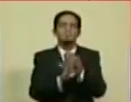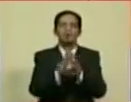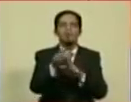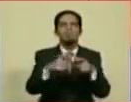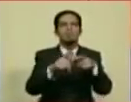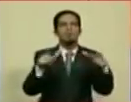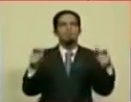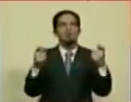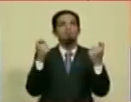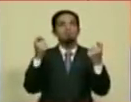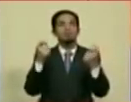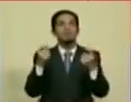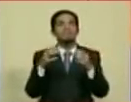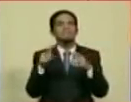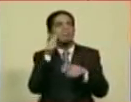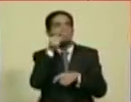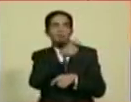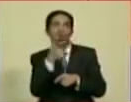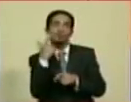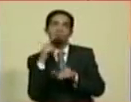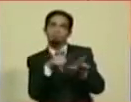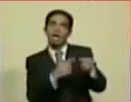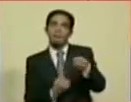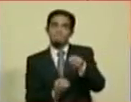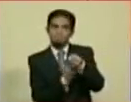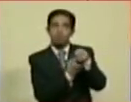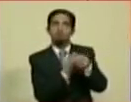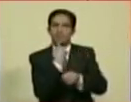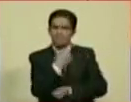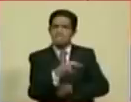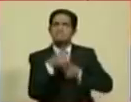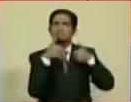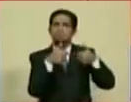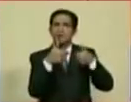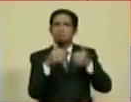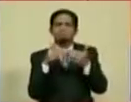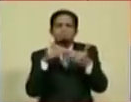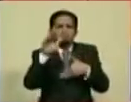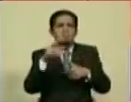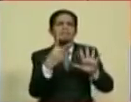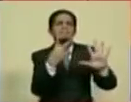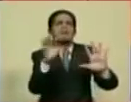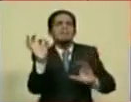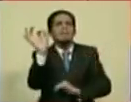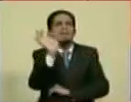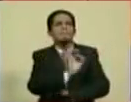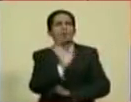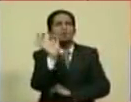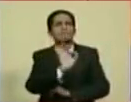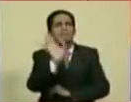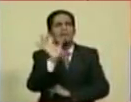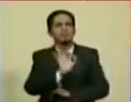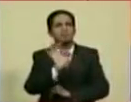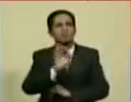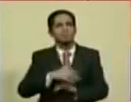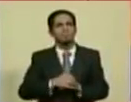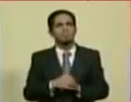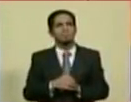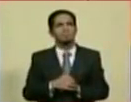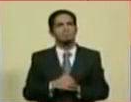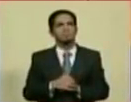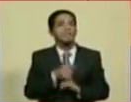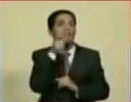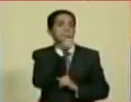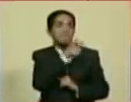un respaldo popular que supera el 70%. Hay una